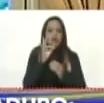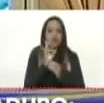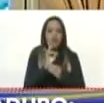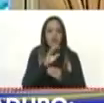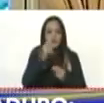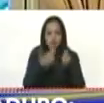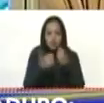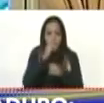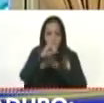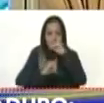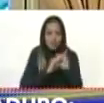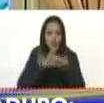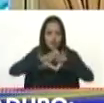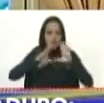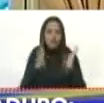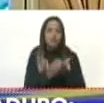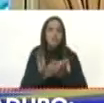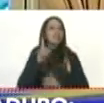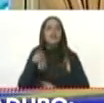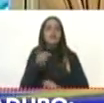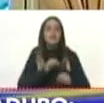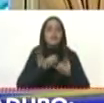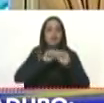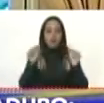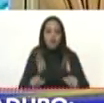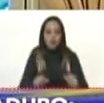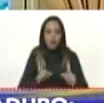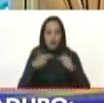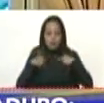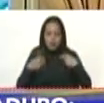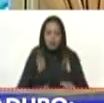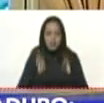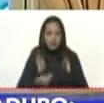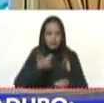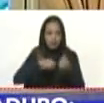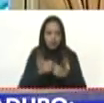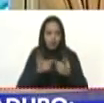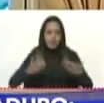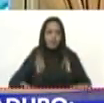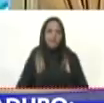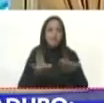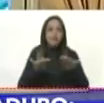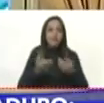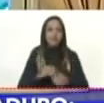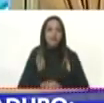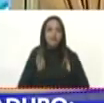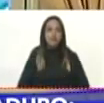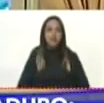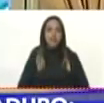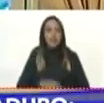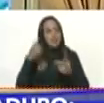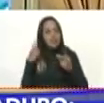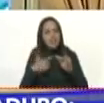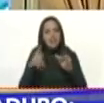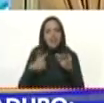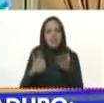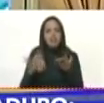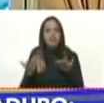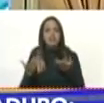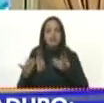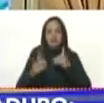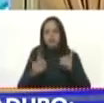el Caribe y el mundo, y los modelos humanistas productivos que están surgiendo con su diversidad y sus diferencias